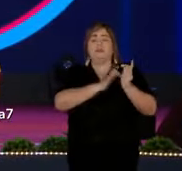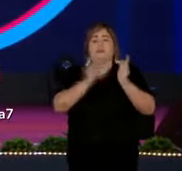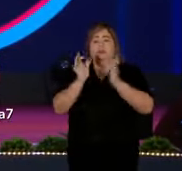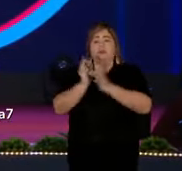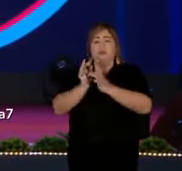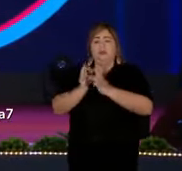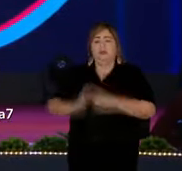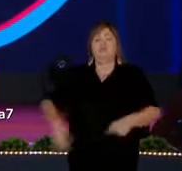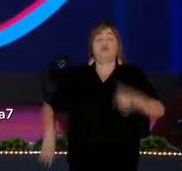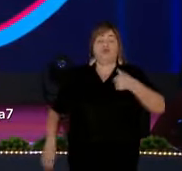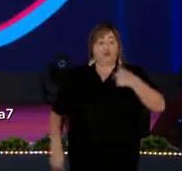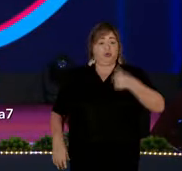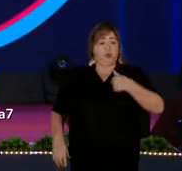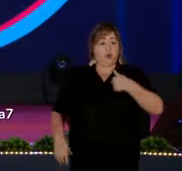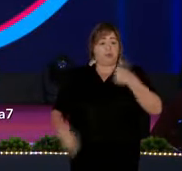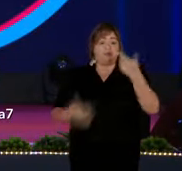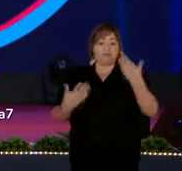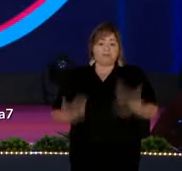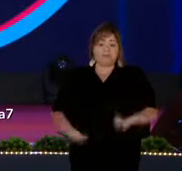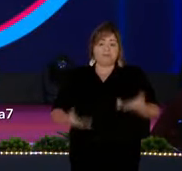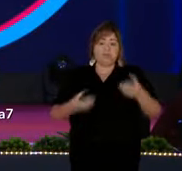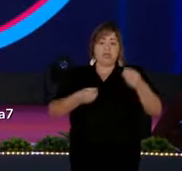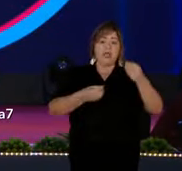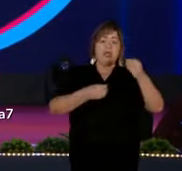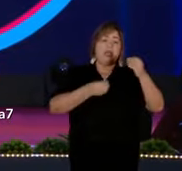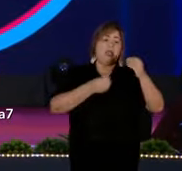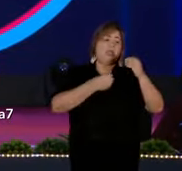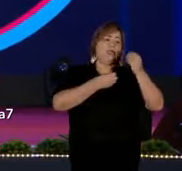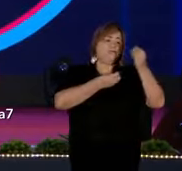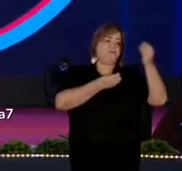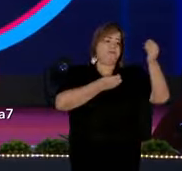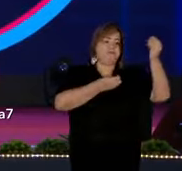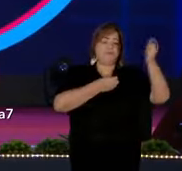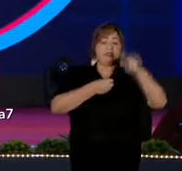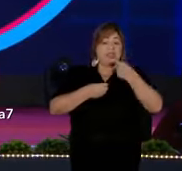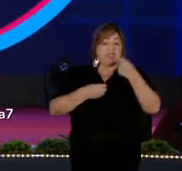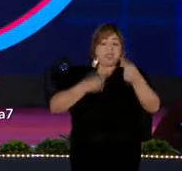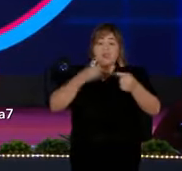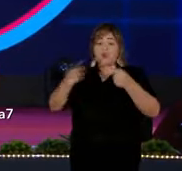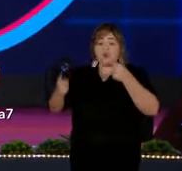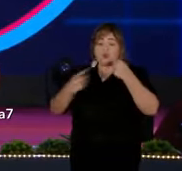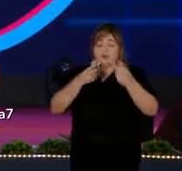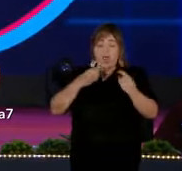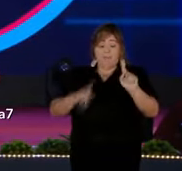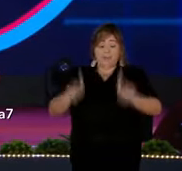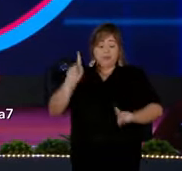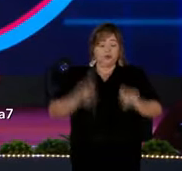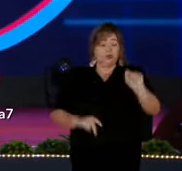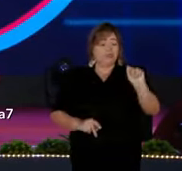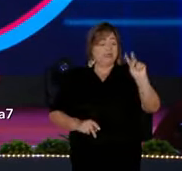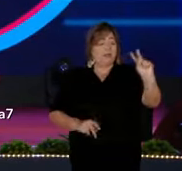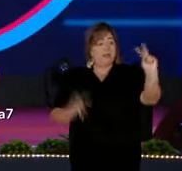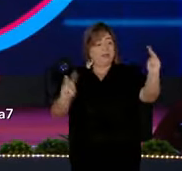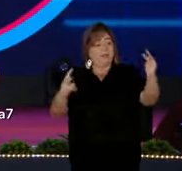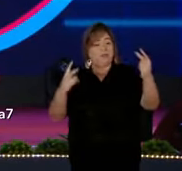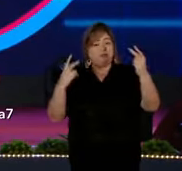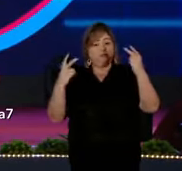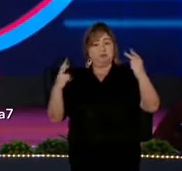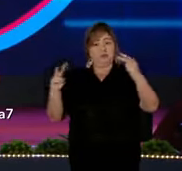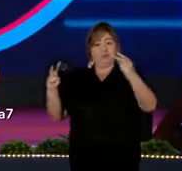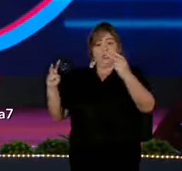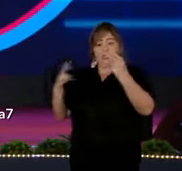Yo exhorto también a los que nos ven por las redes sociales, por la cadena CTNI. Dios ha puesto